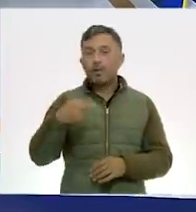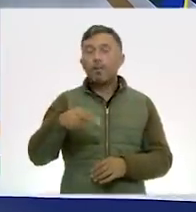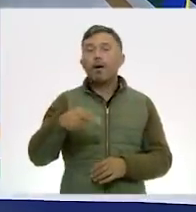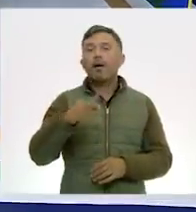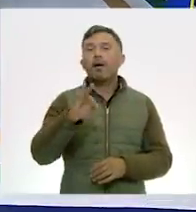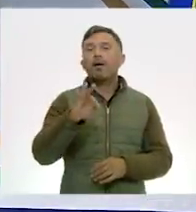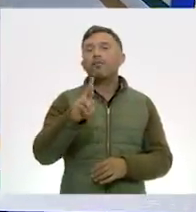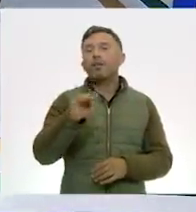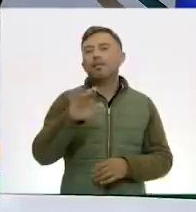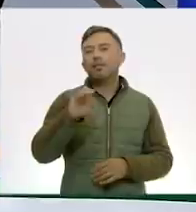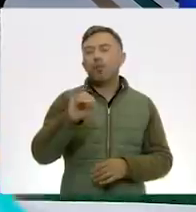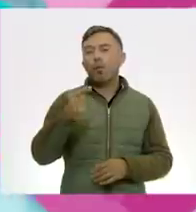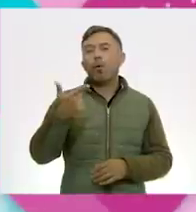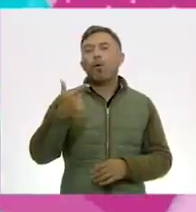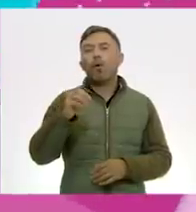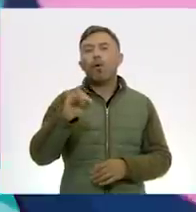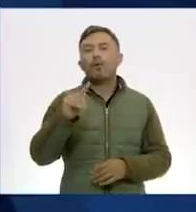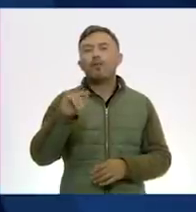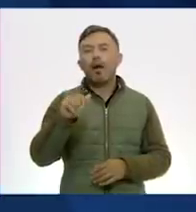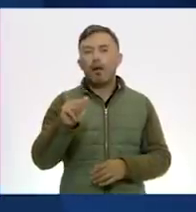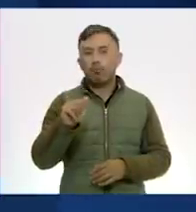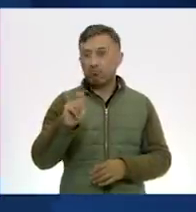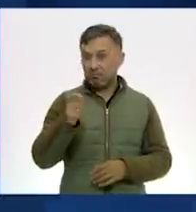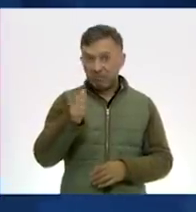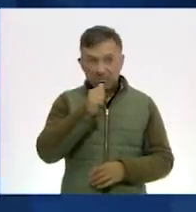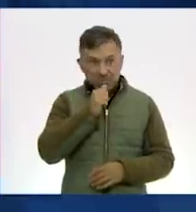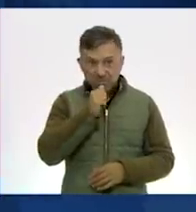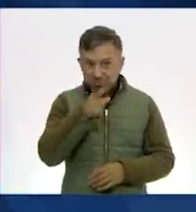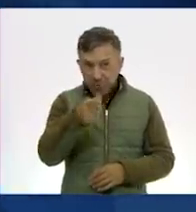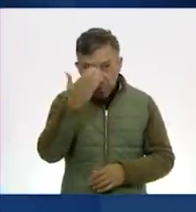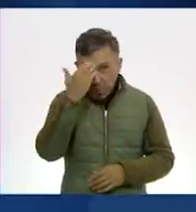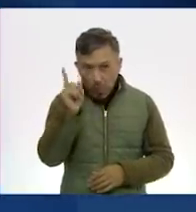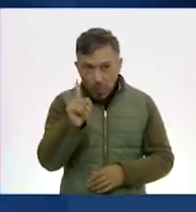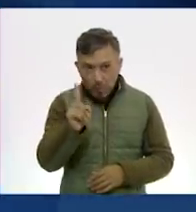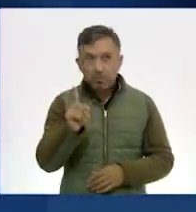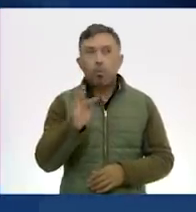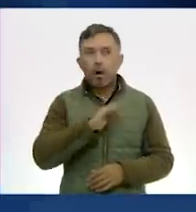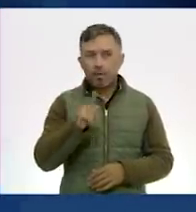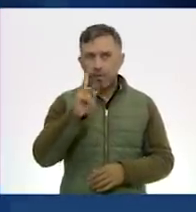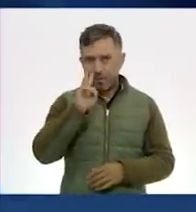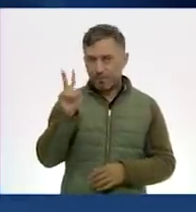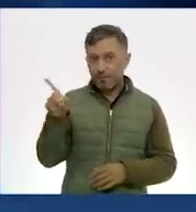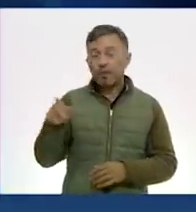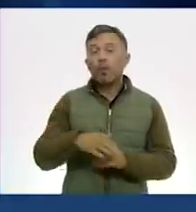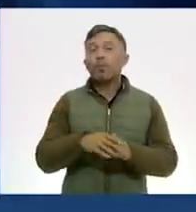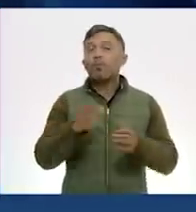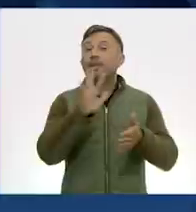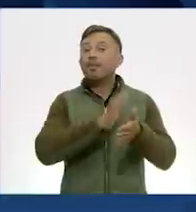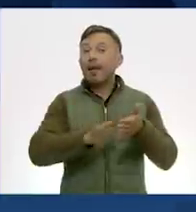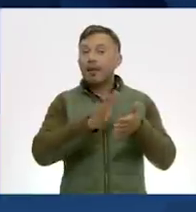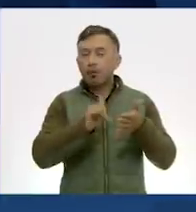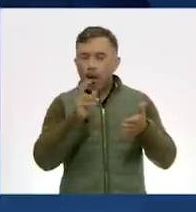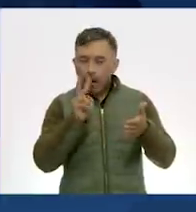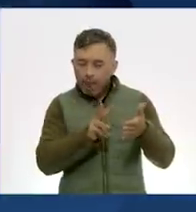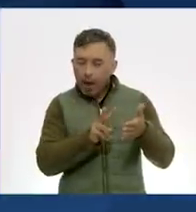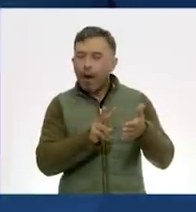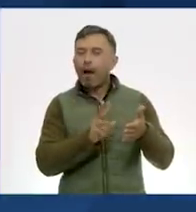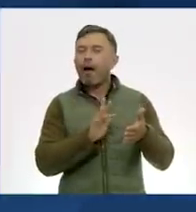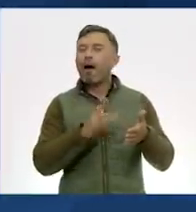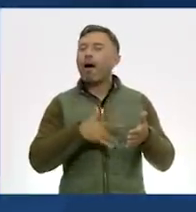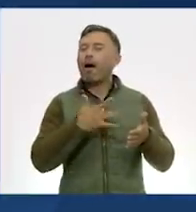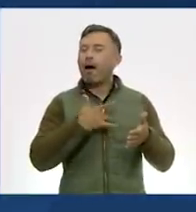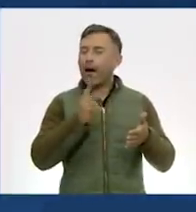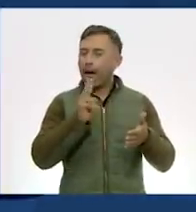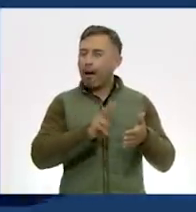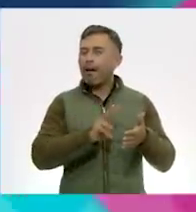Goitia. Si no conocías nada sobre él, a partir de estos textos te vas a dar una idea y seguramente te va a